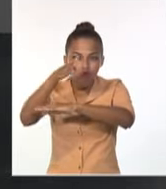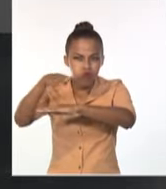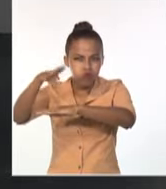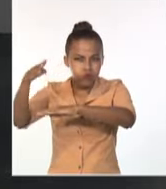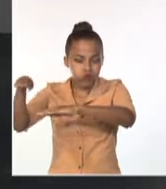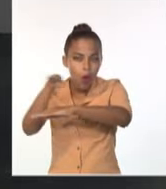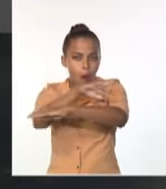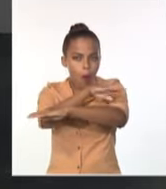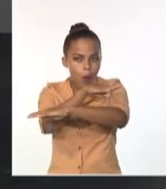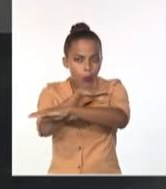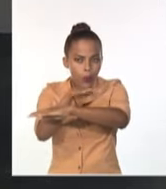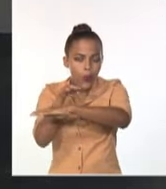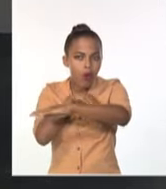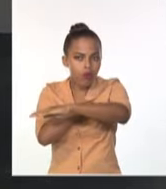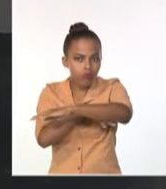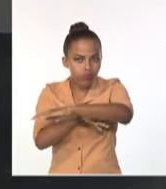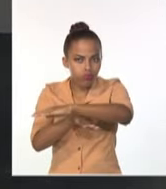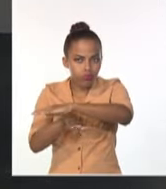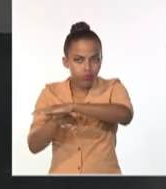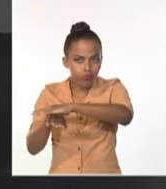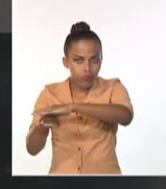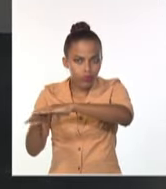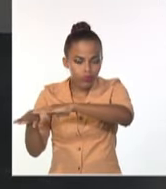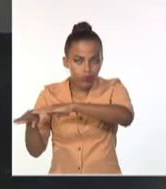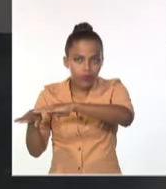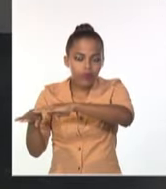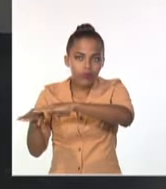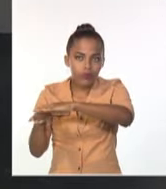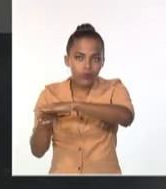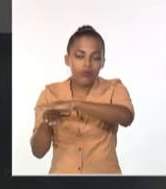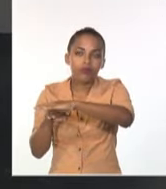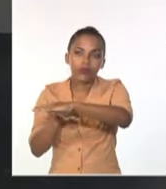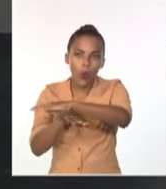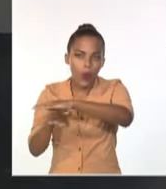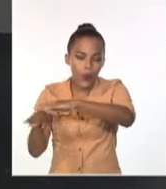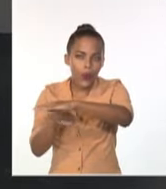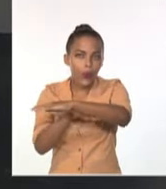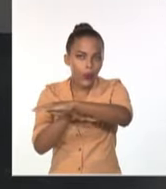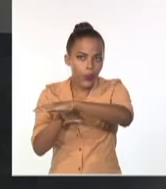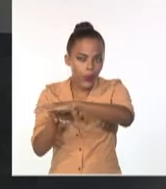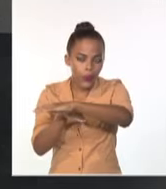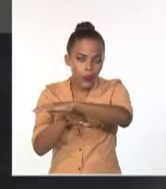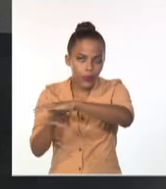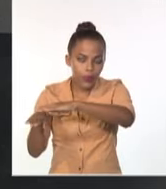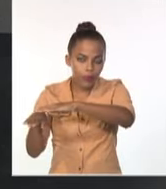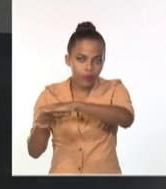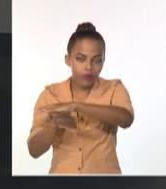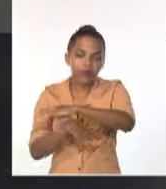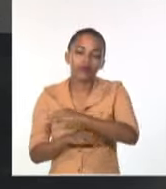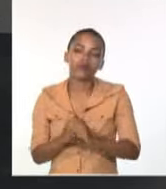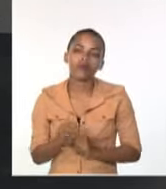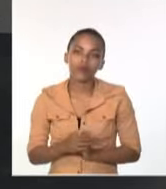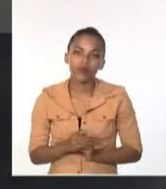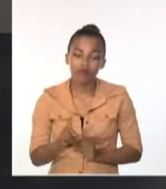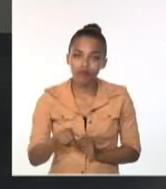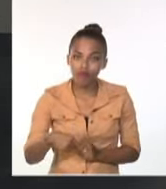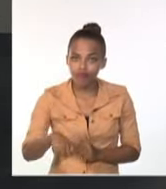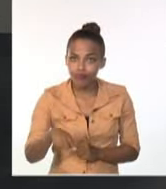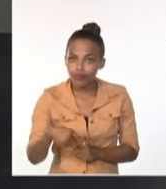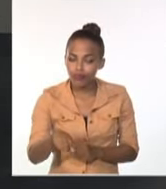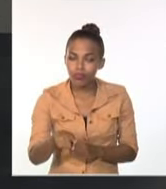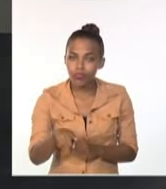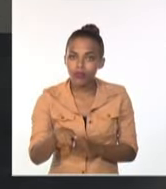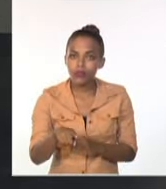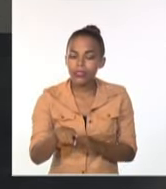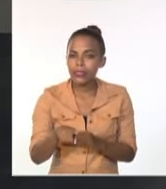más tranquila en la costa sur del orente y centro del país los próximos días Pues fíjense que